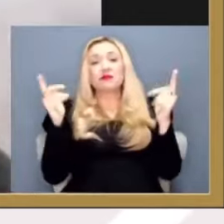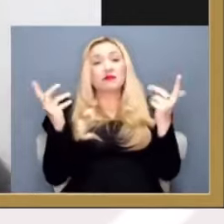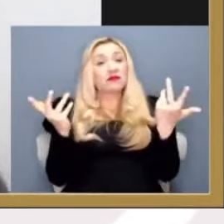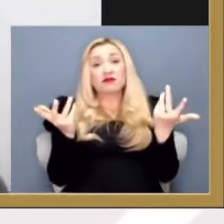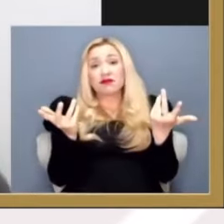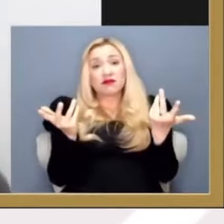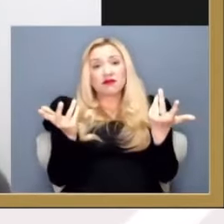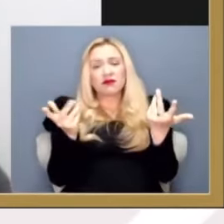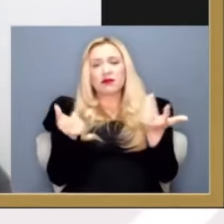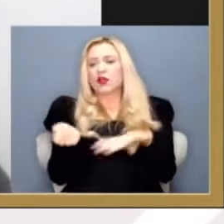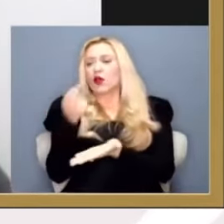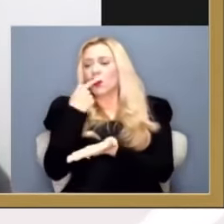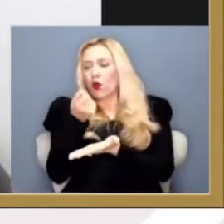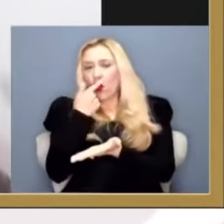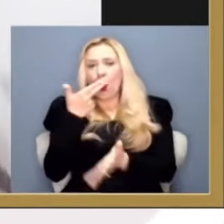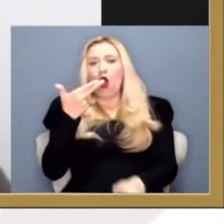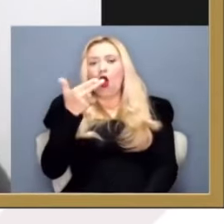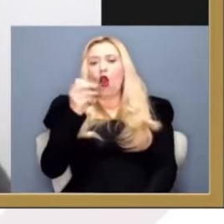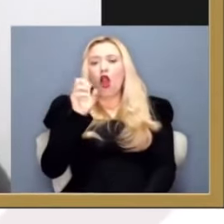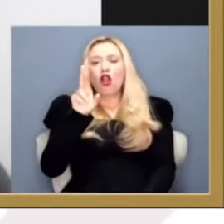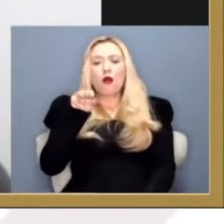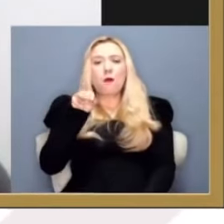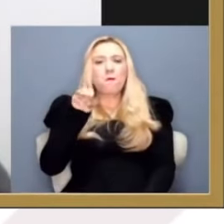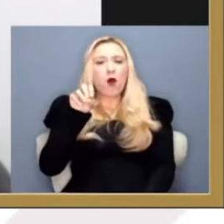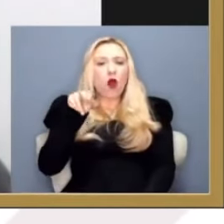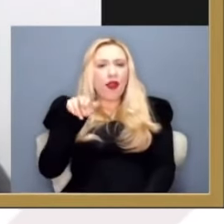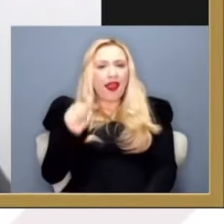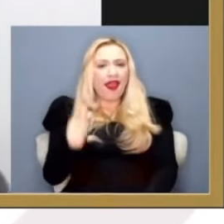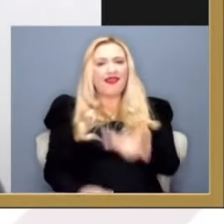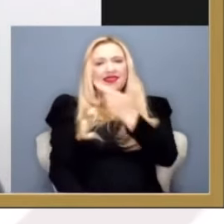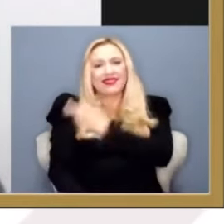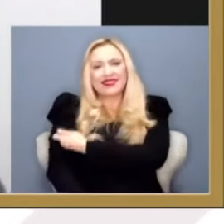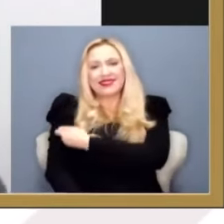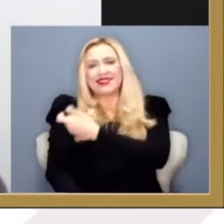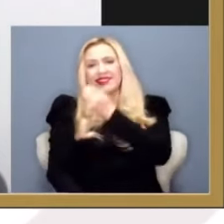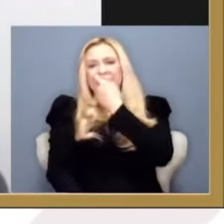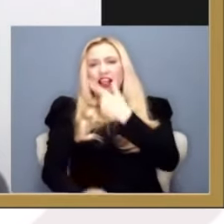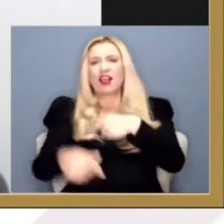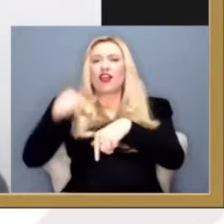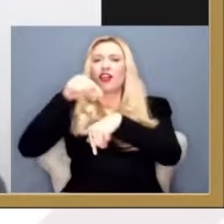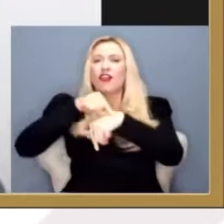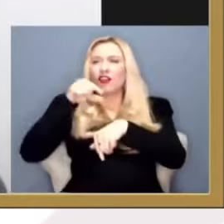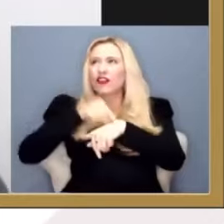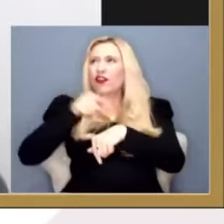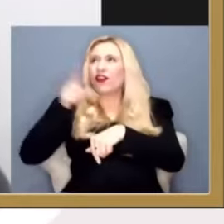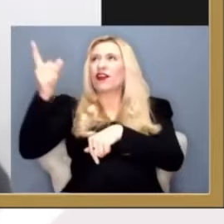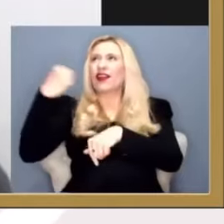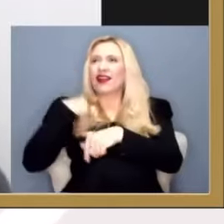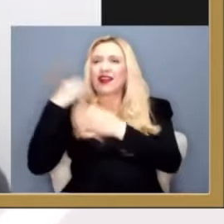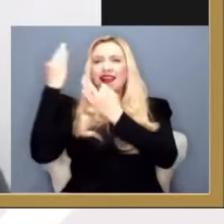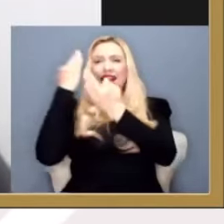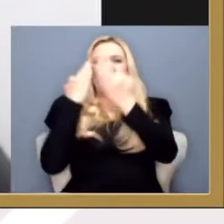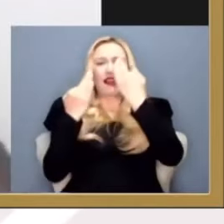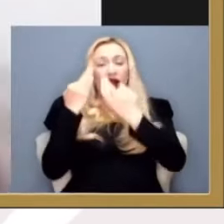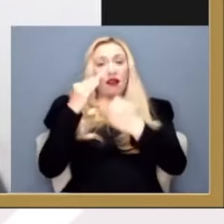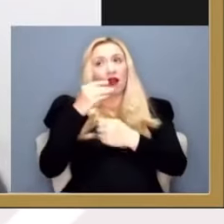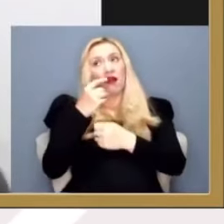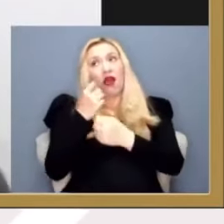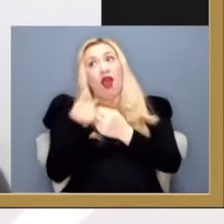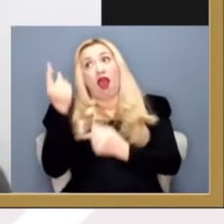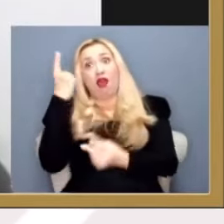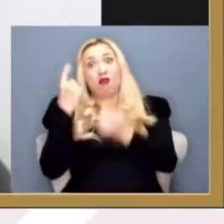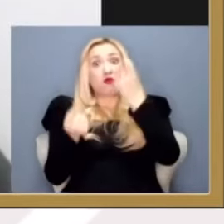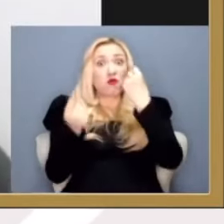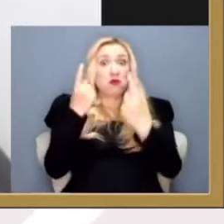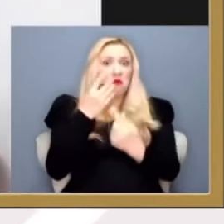acompañamiento hormonal, ¿no? Con médicos y médicas sensibles al respecto. Ahora es un poquito más